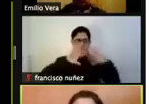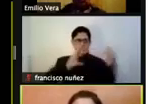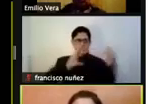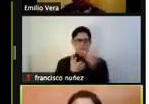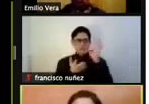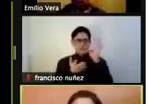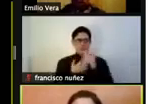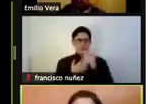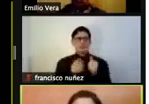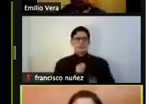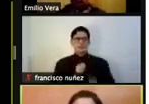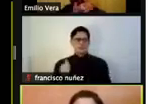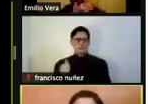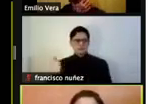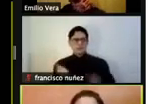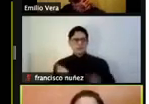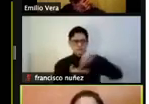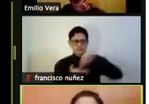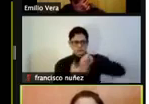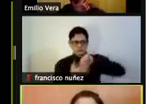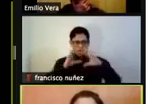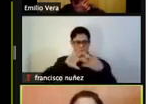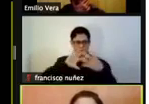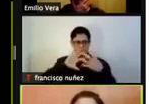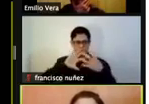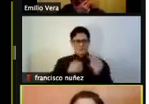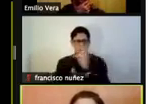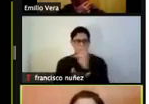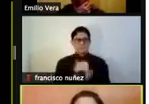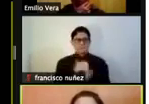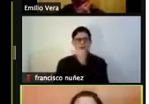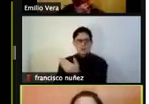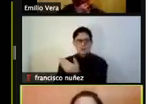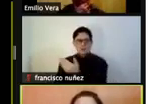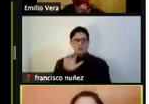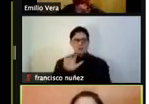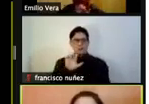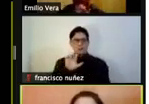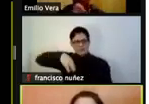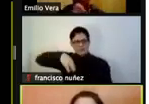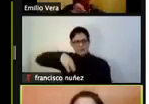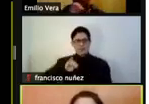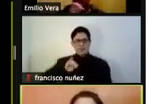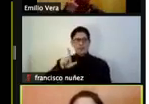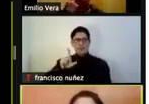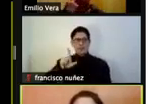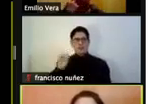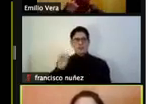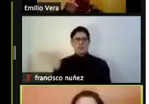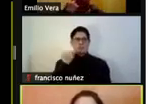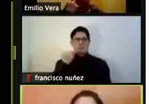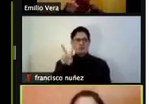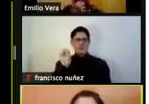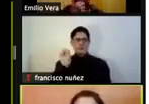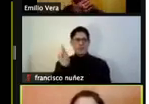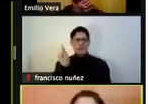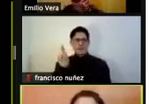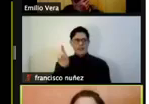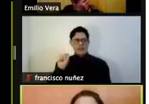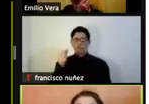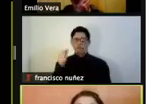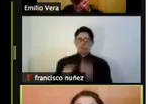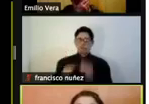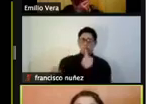el profesor Emilio Vera. Estamos tomando nota de las consultas que ustedes nos están haciendo por el chat. Todavía tenemos un par